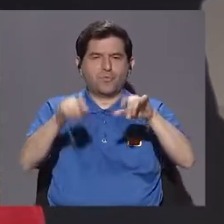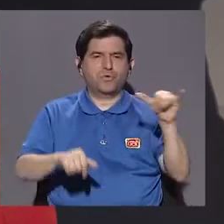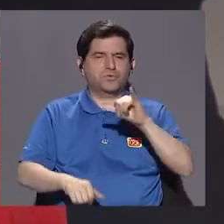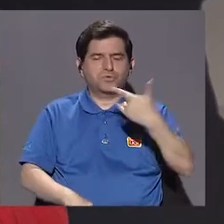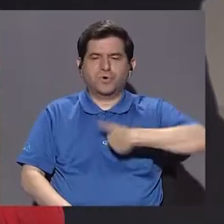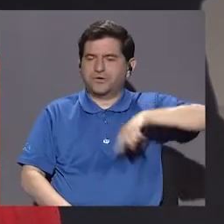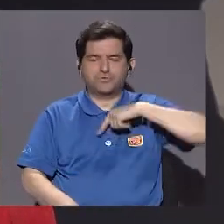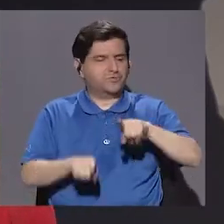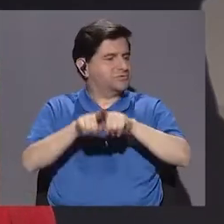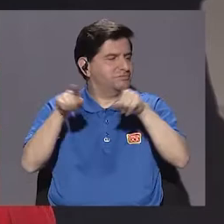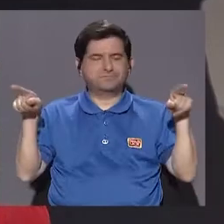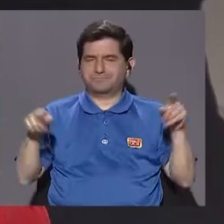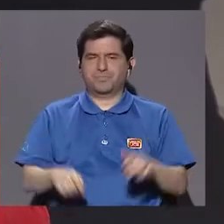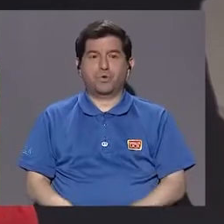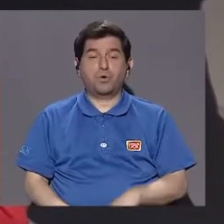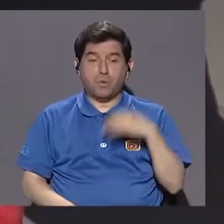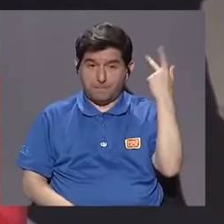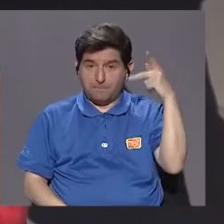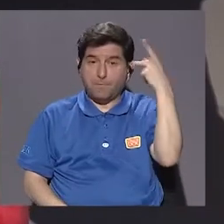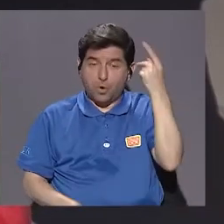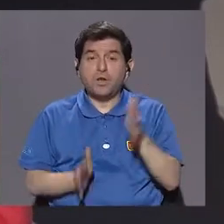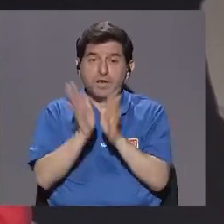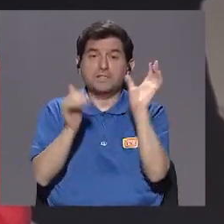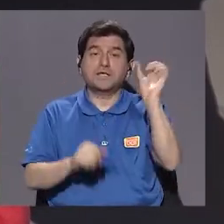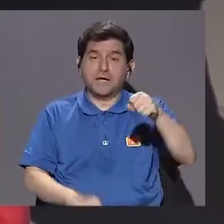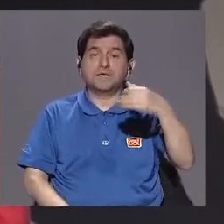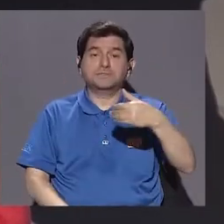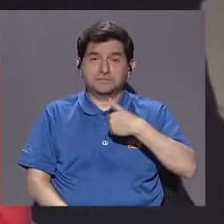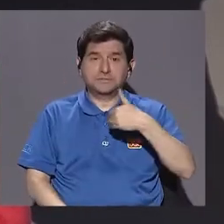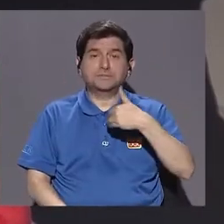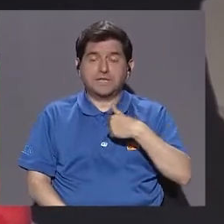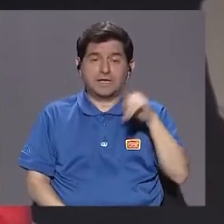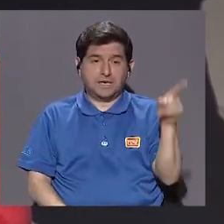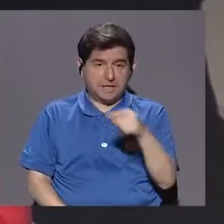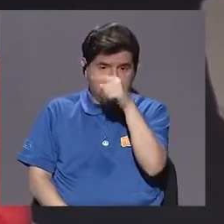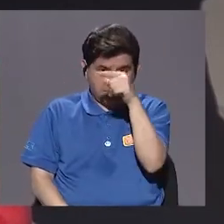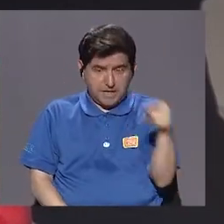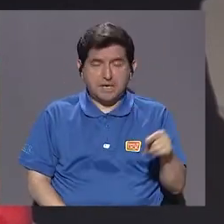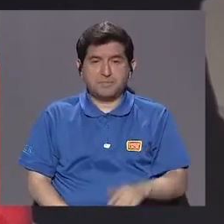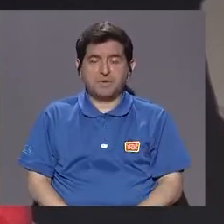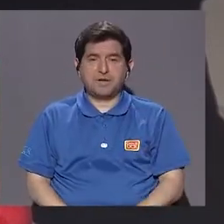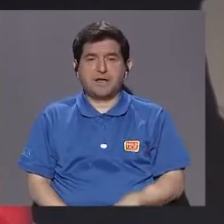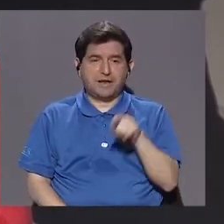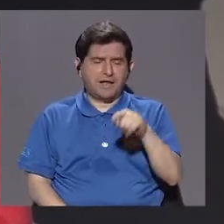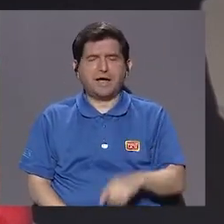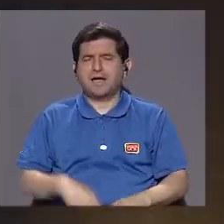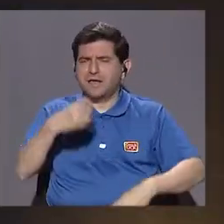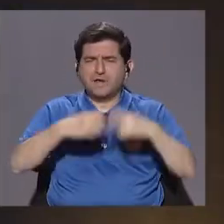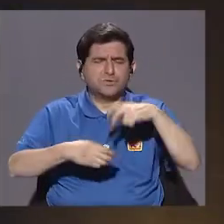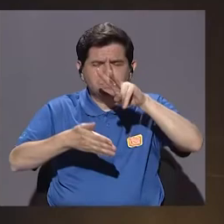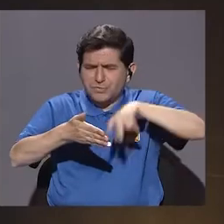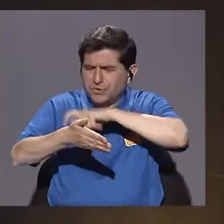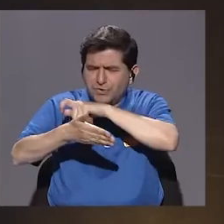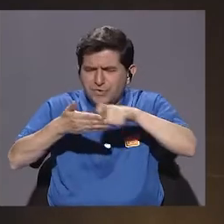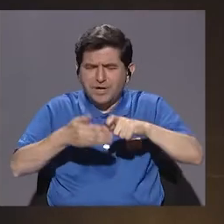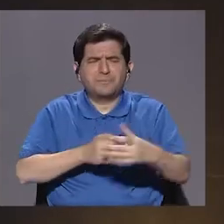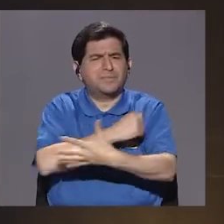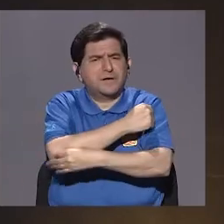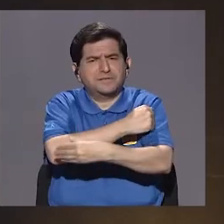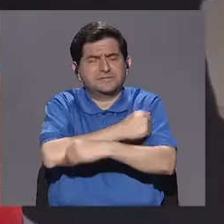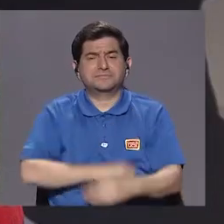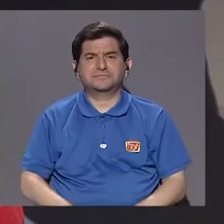tampoco a pesar de que hicieron políticas públicas para eliminar el analfabetismo que elevar consensos etcétera al